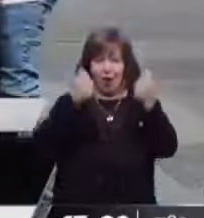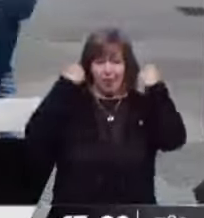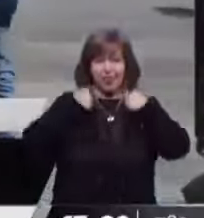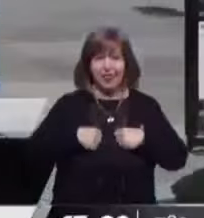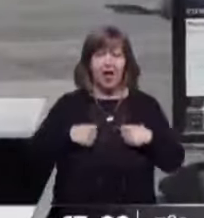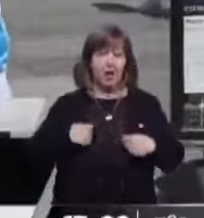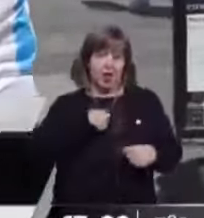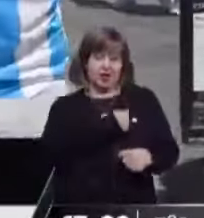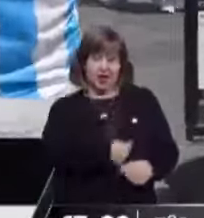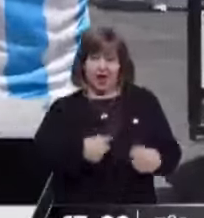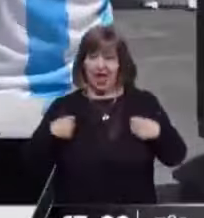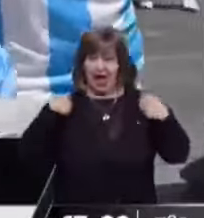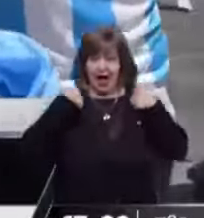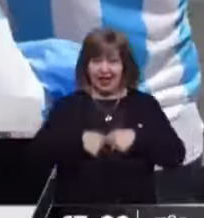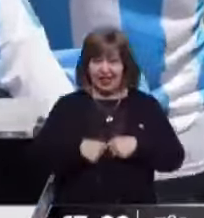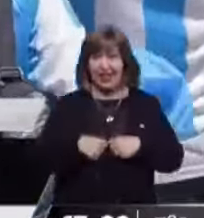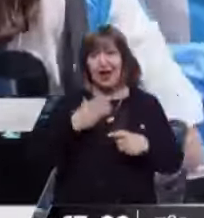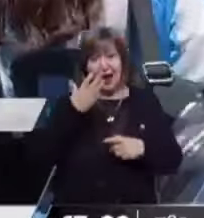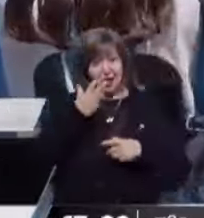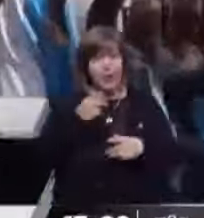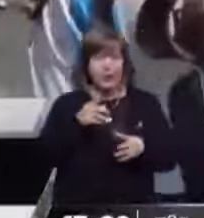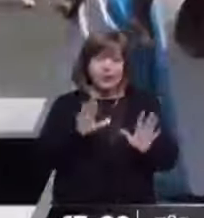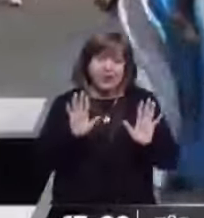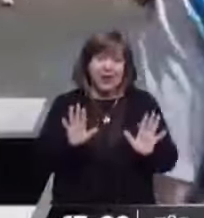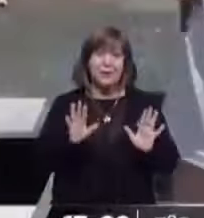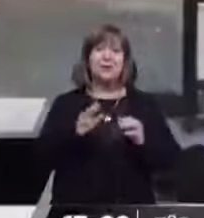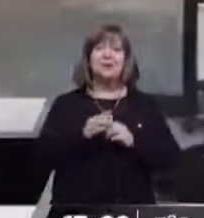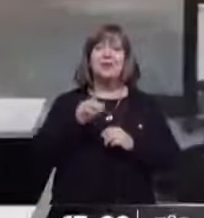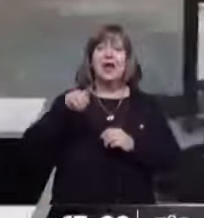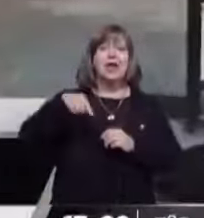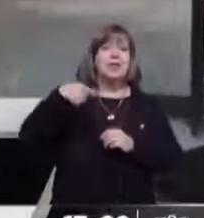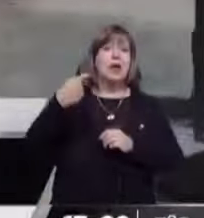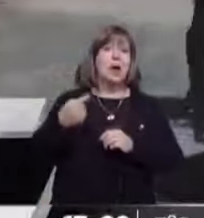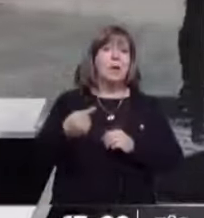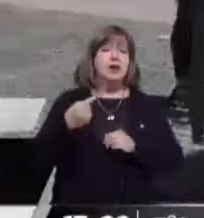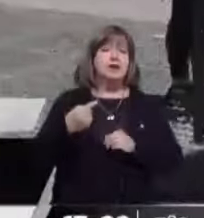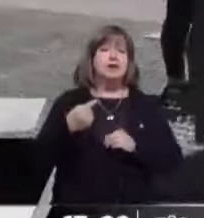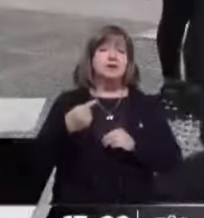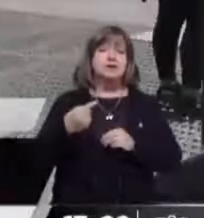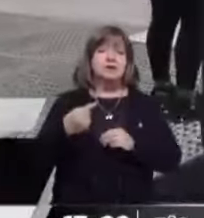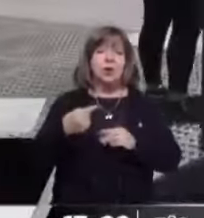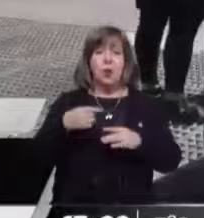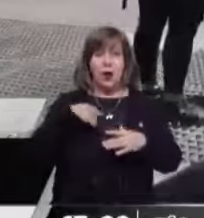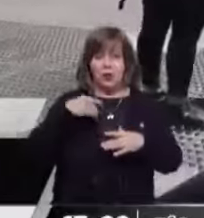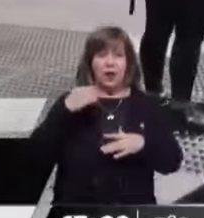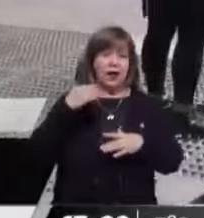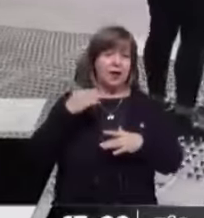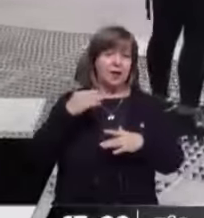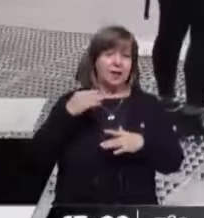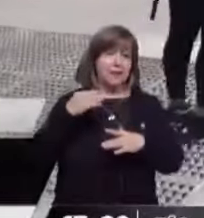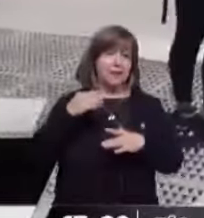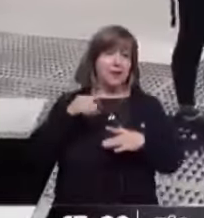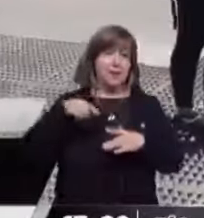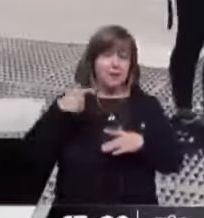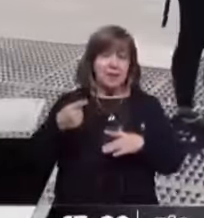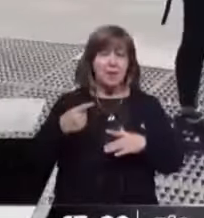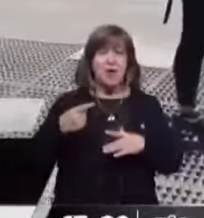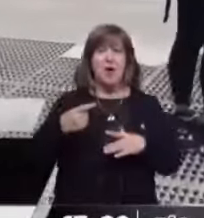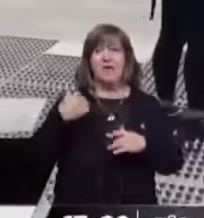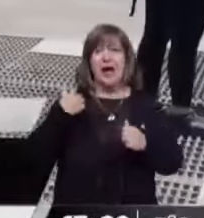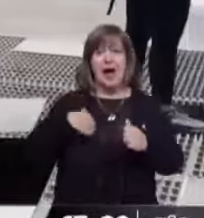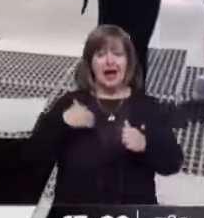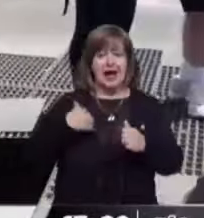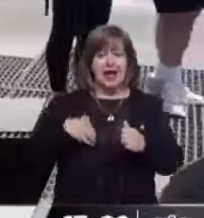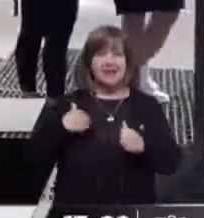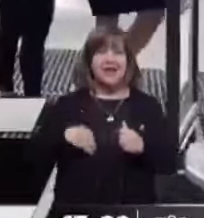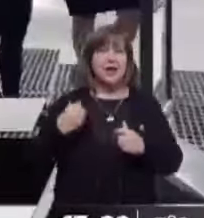East Rutherford, ahí en New Jersey, para ver si justamente esos argentinos son